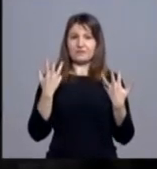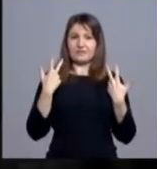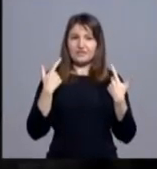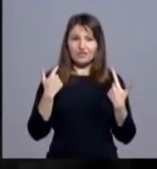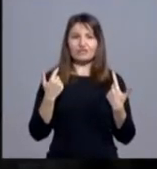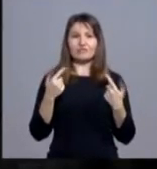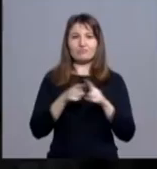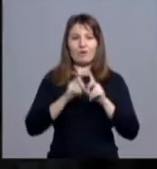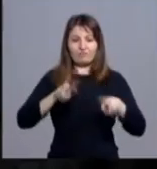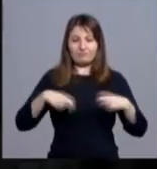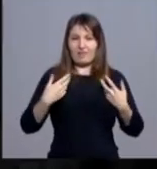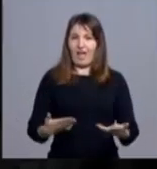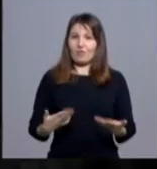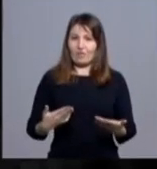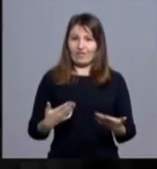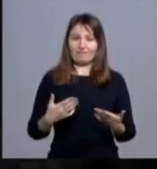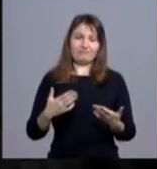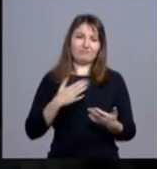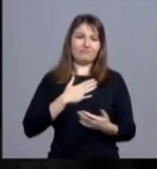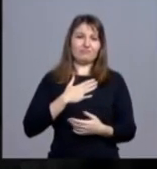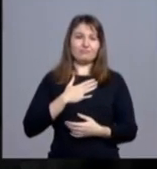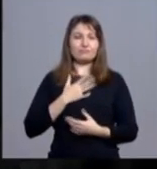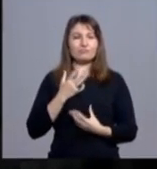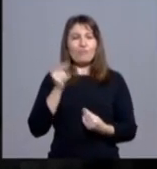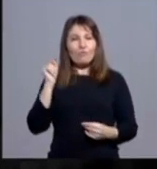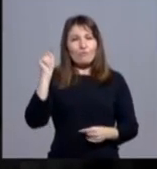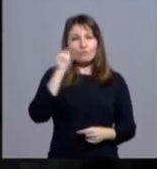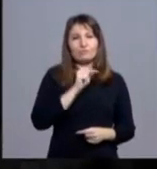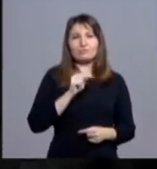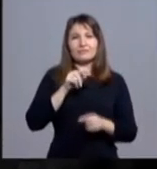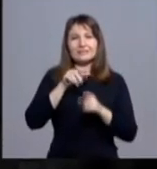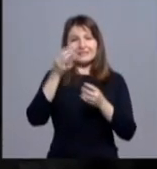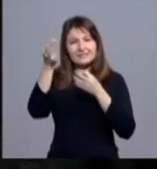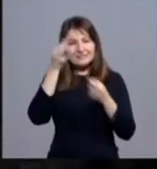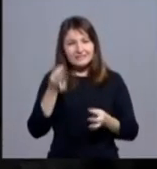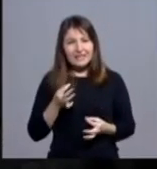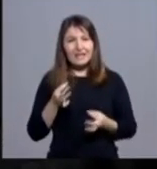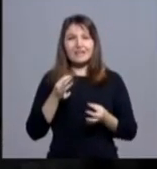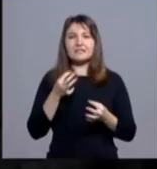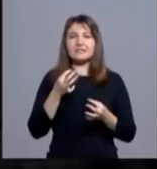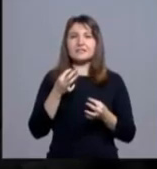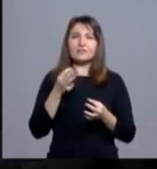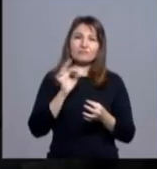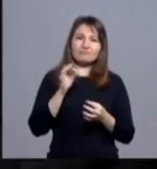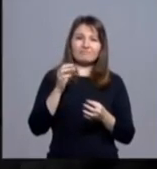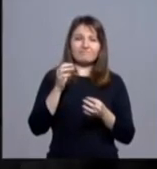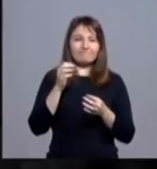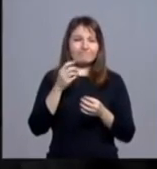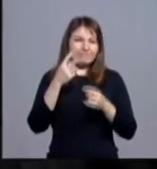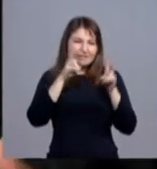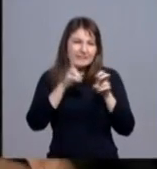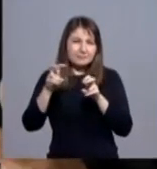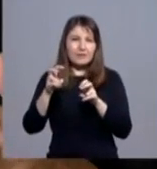y actualización de muchos de los aspectos que quizás se iban dejando